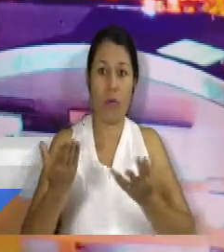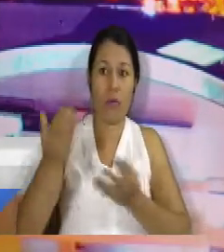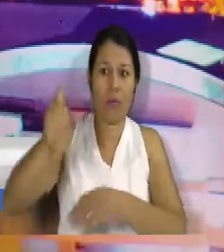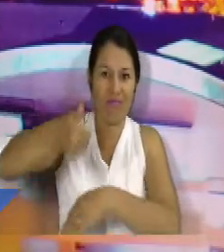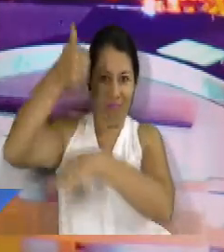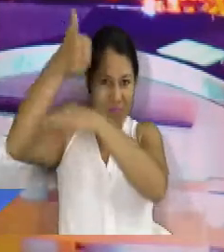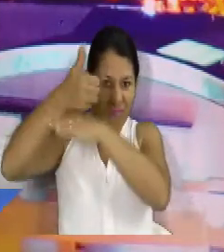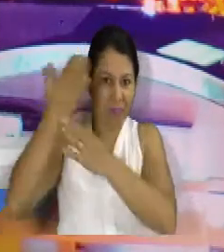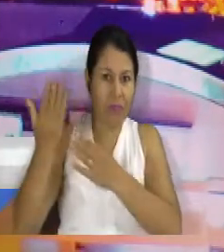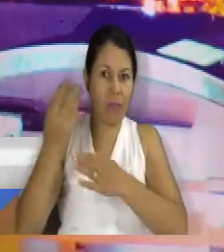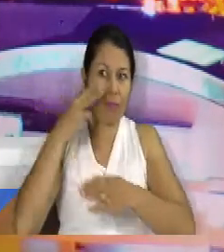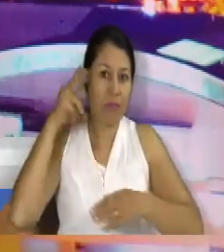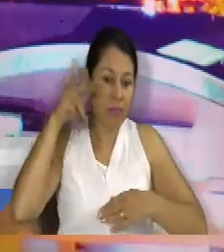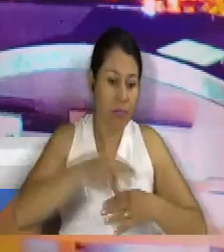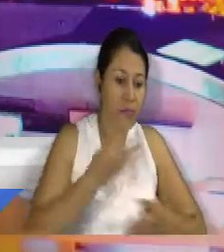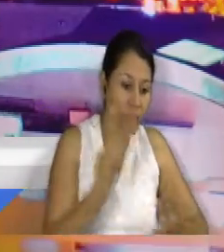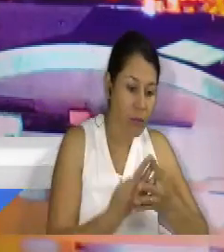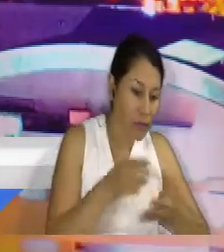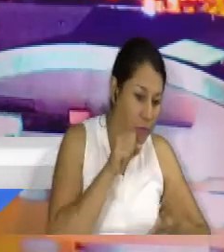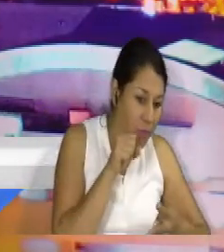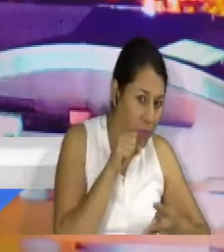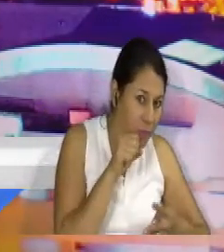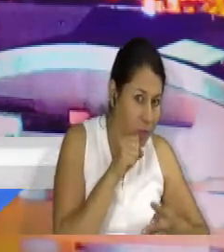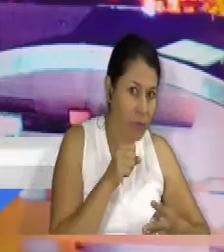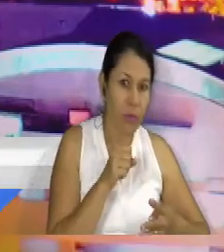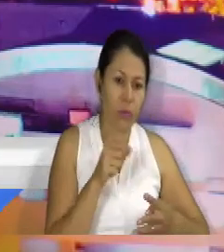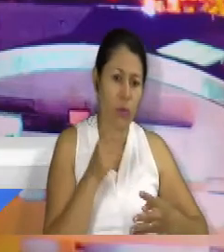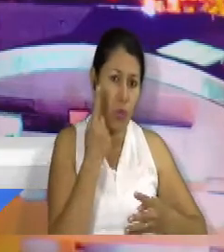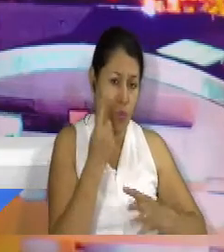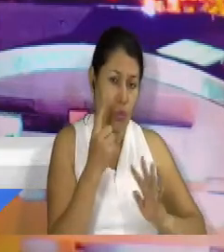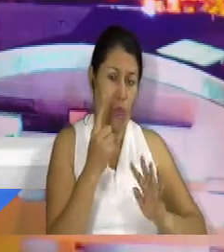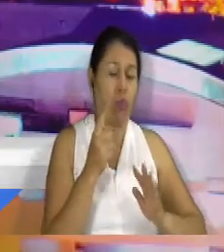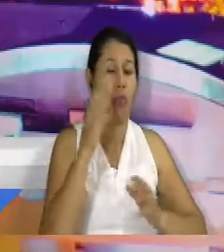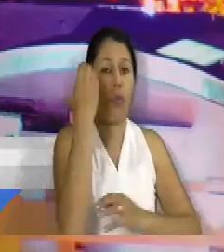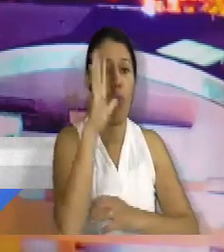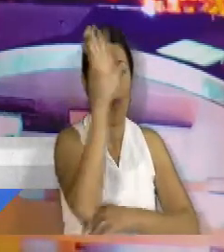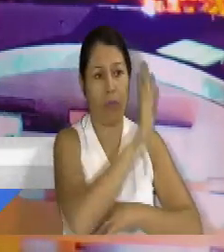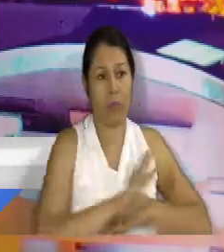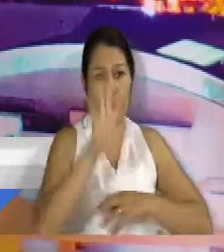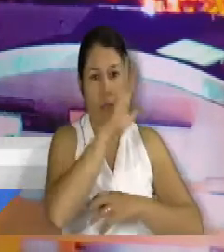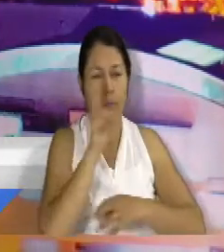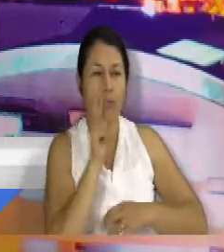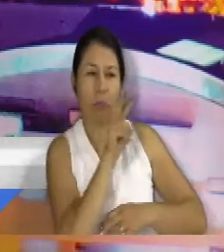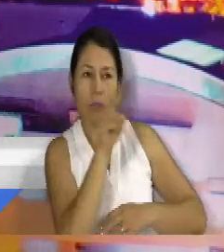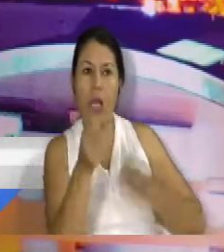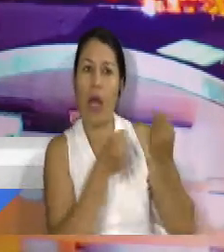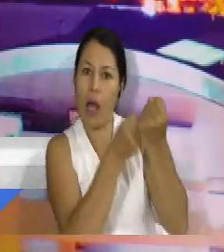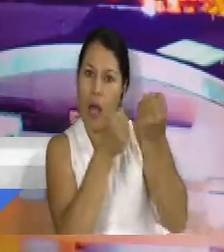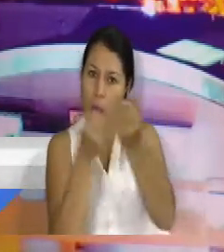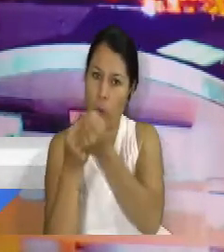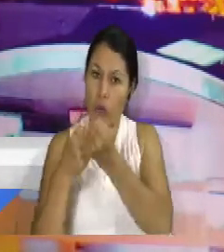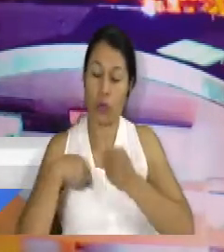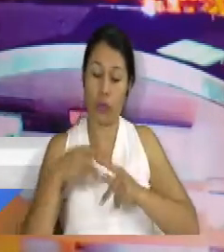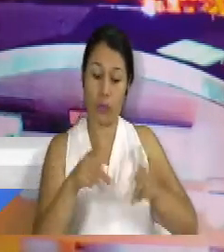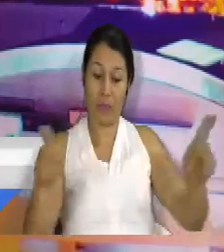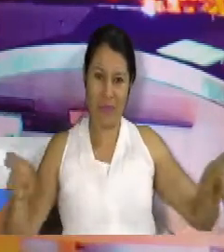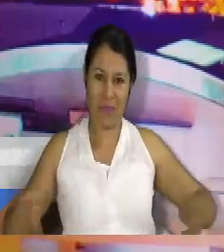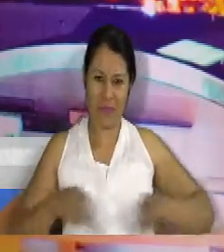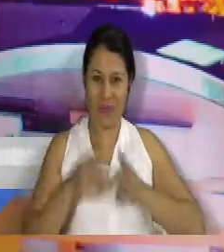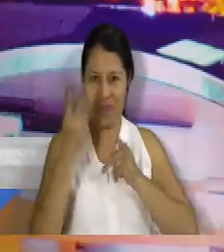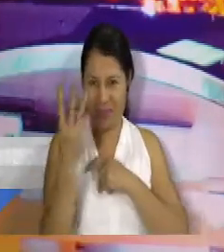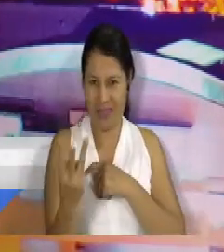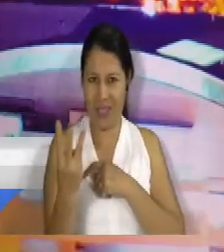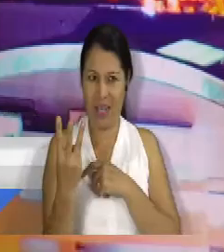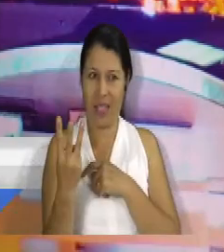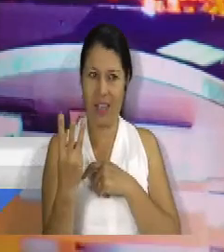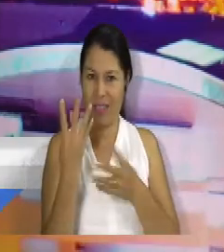solamente a la cárcel de Barrancabermeja del país y le brindemos ese apoyo a estas personas que están allí. Yo estuve en el patio 3, sí. Allí, bueno, es un